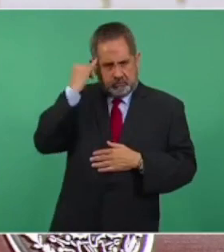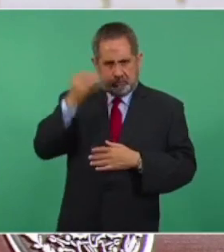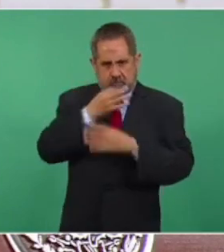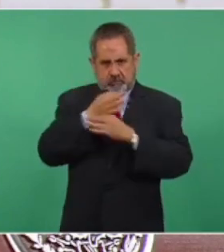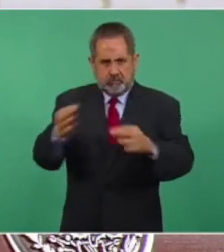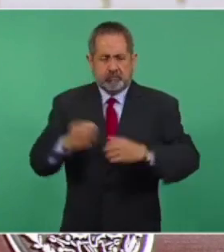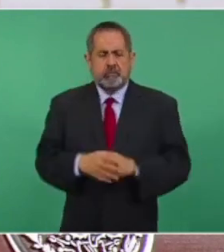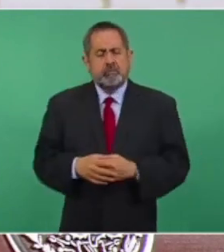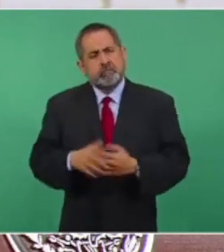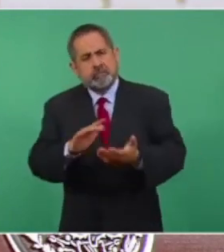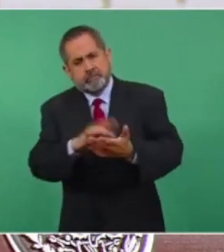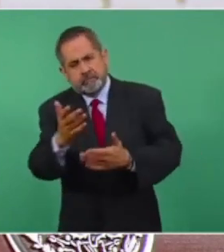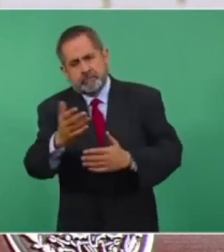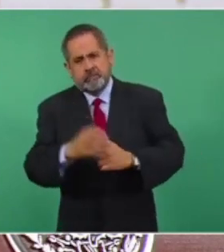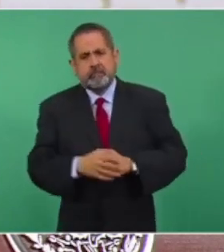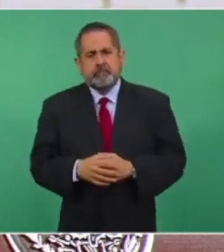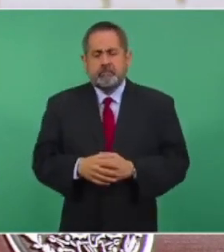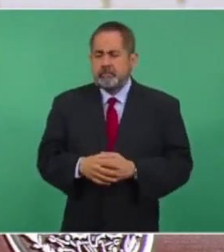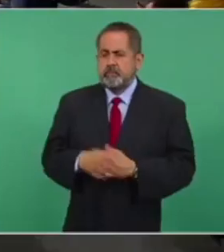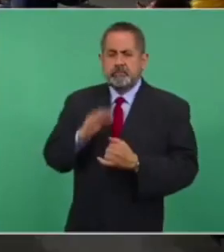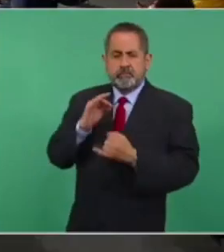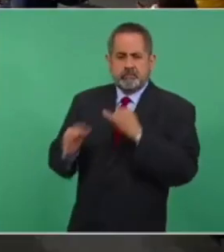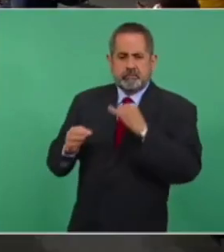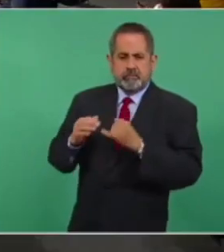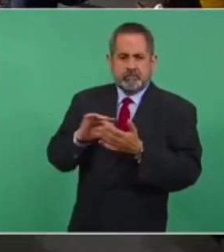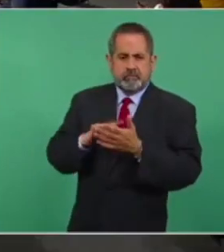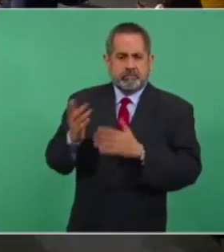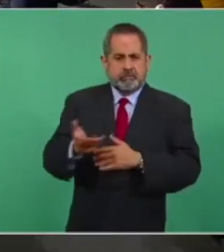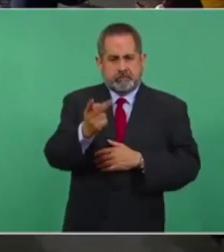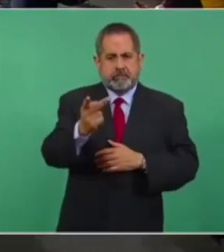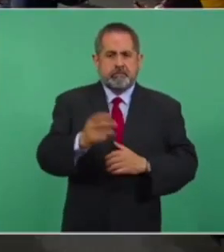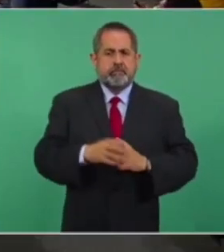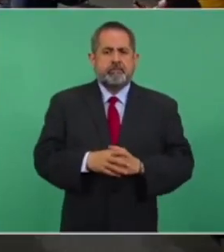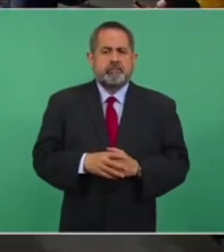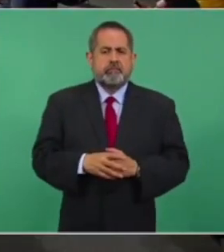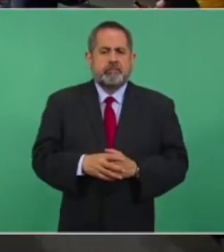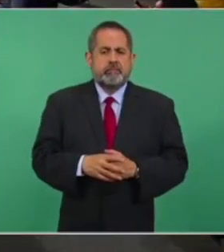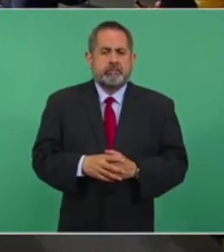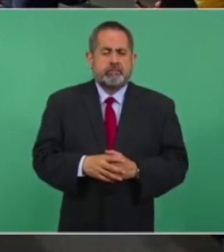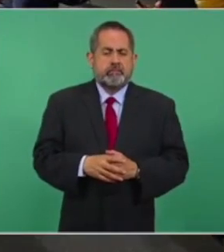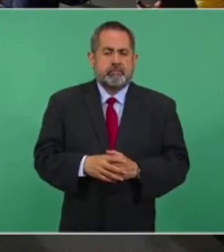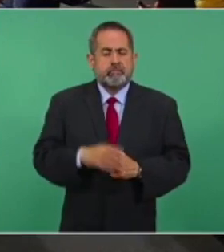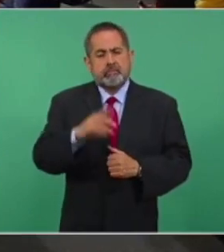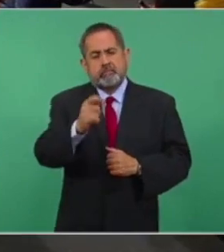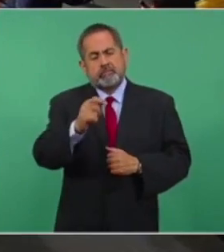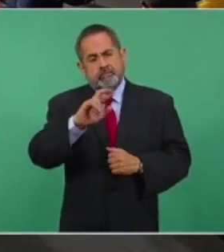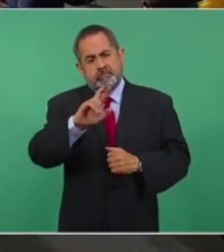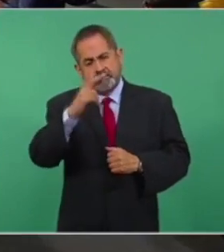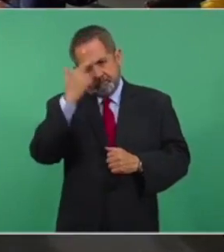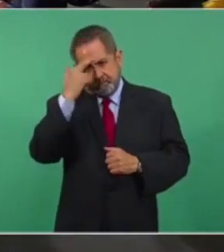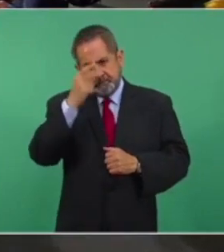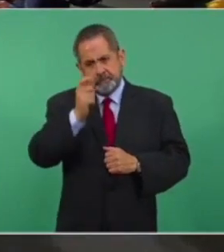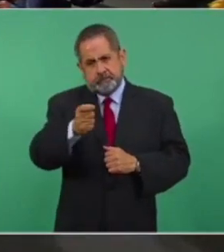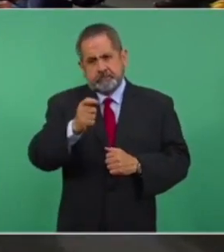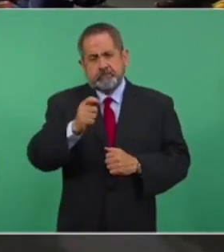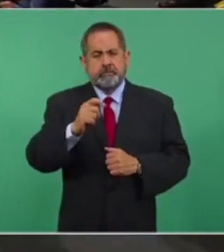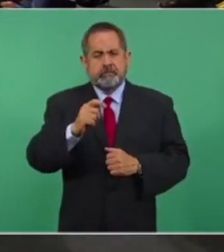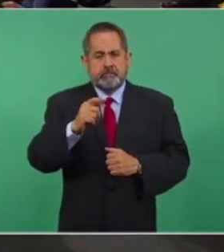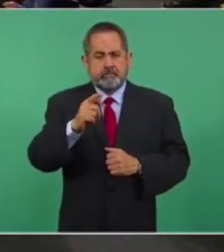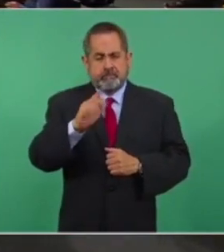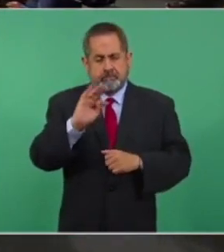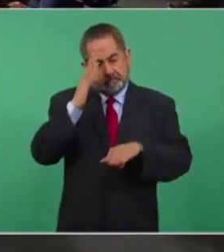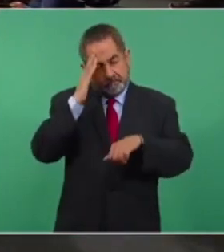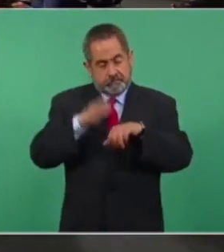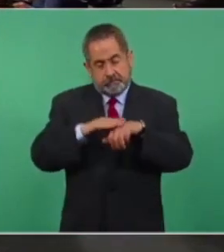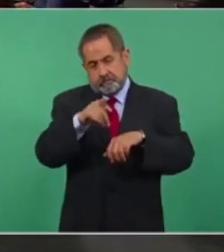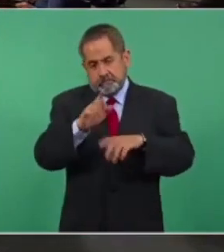señor presidente. Ya nada más, por último, para terminar mi participación, le quiero nada más recordar, presidente, si usted lo tiene en